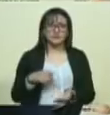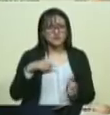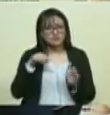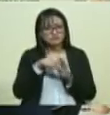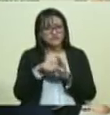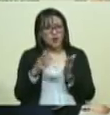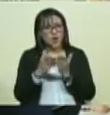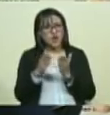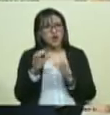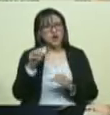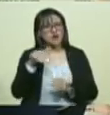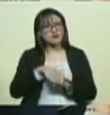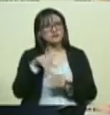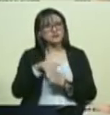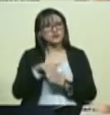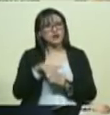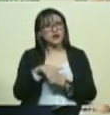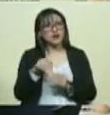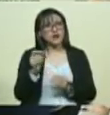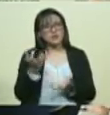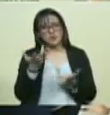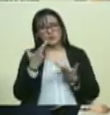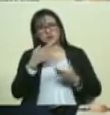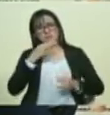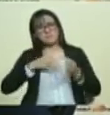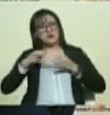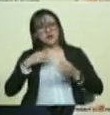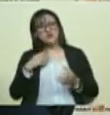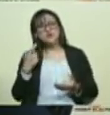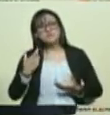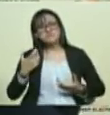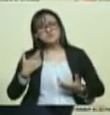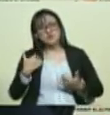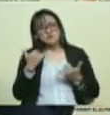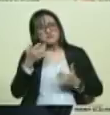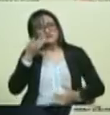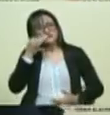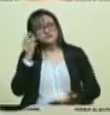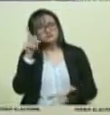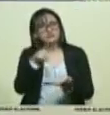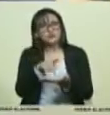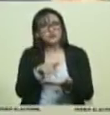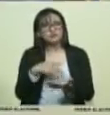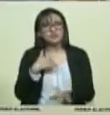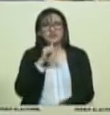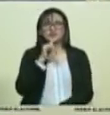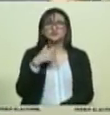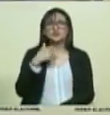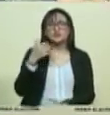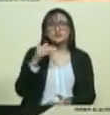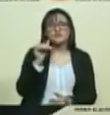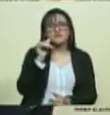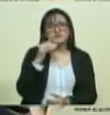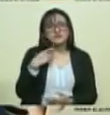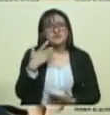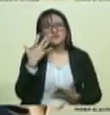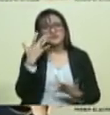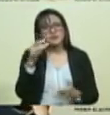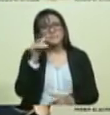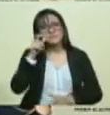electorales. Nadie me lo tiene que contar ni explicar. No me sirve ninguna denuncia. Yo vi cómo la gente votaba libremente.